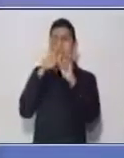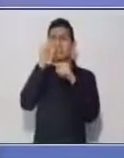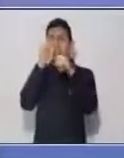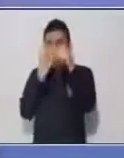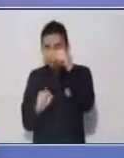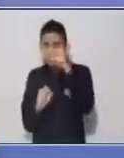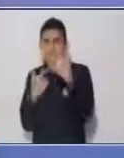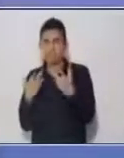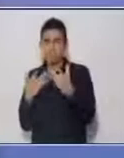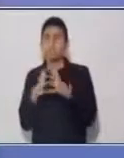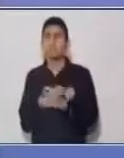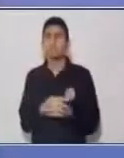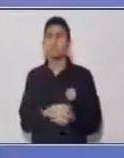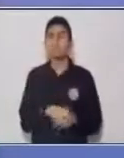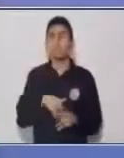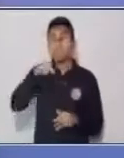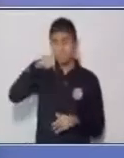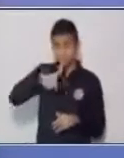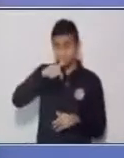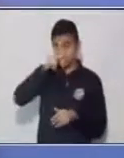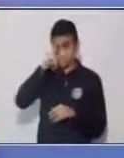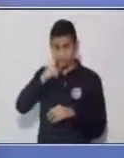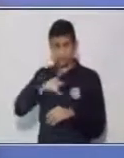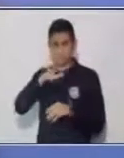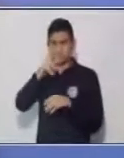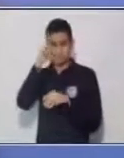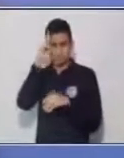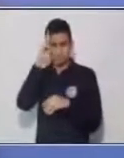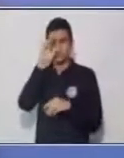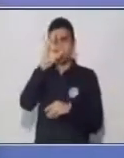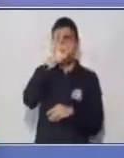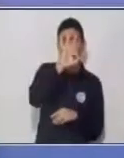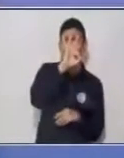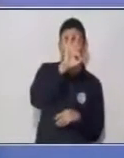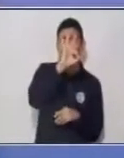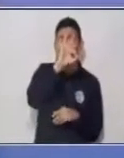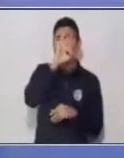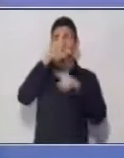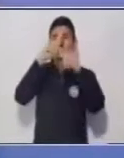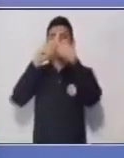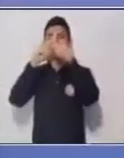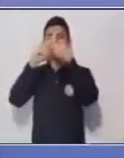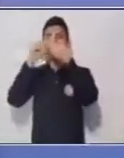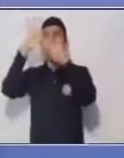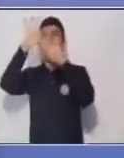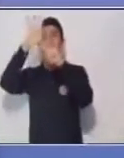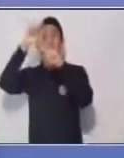dividido ese mismo exponente, que es 3, más